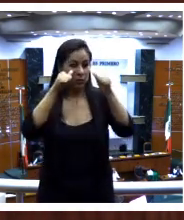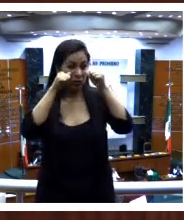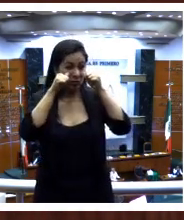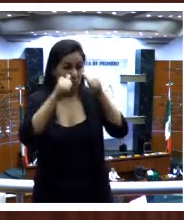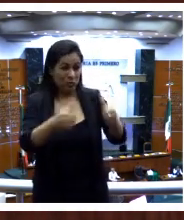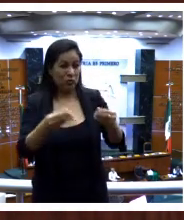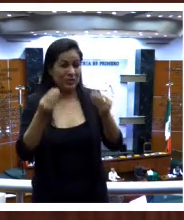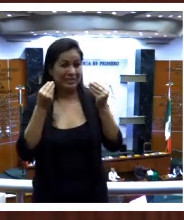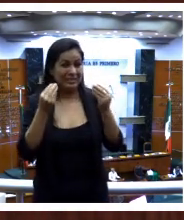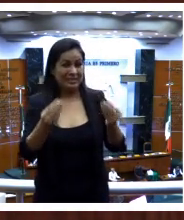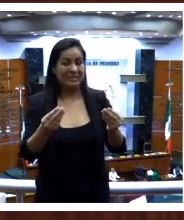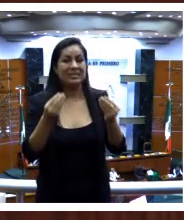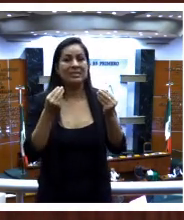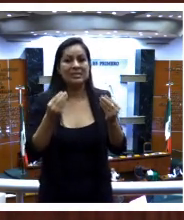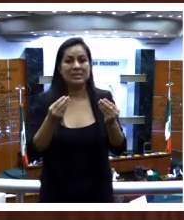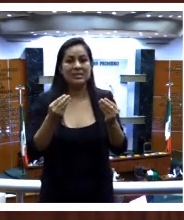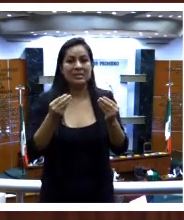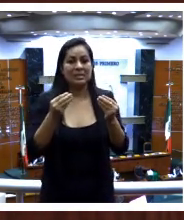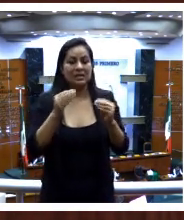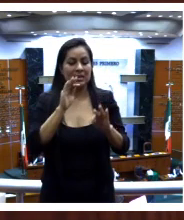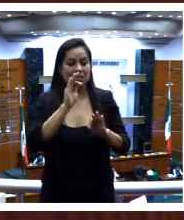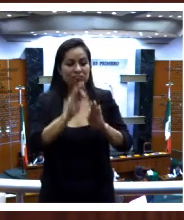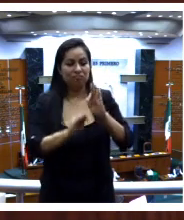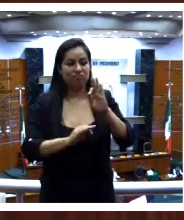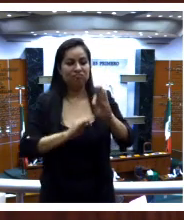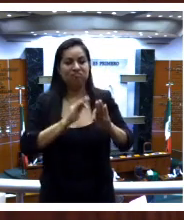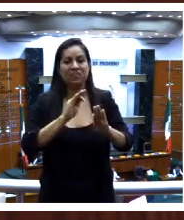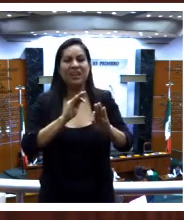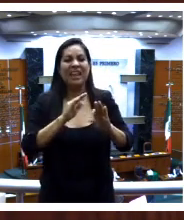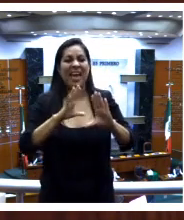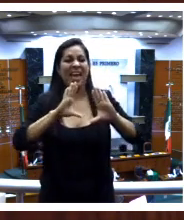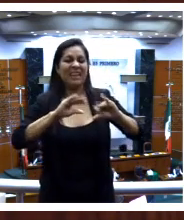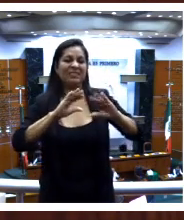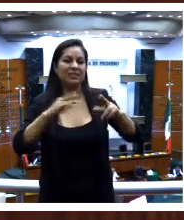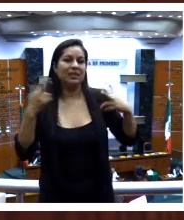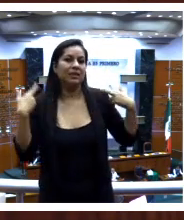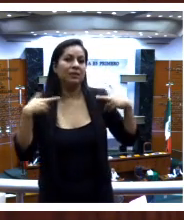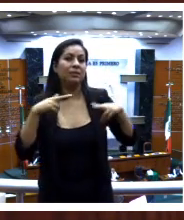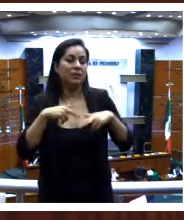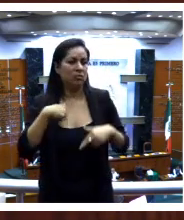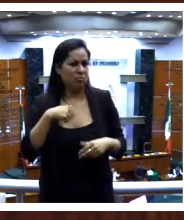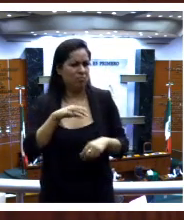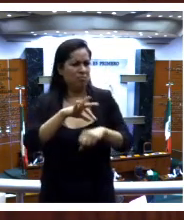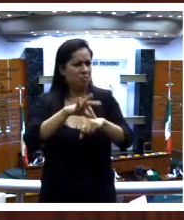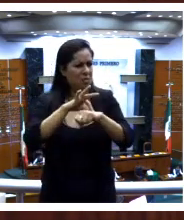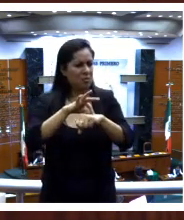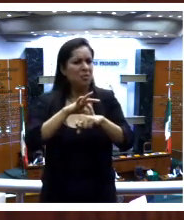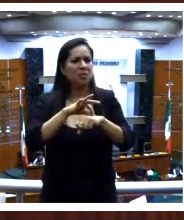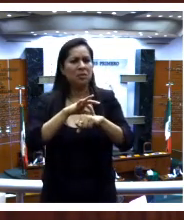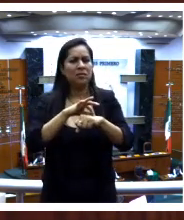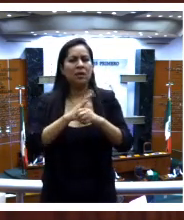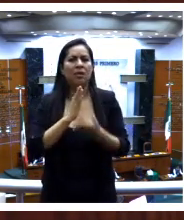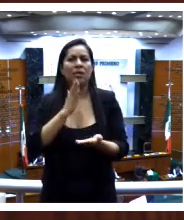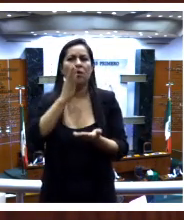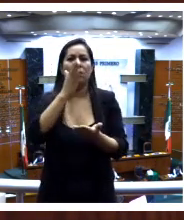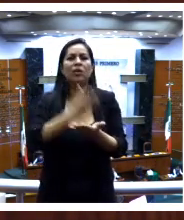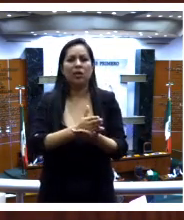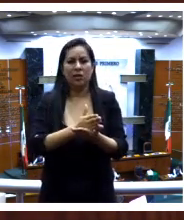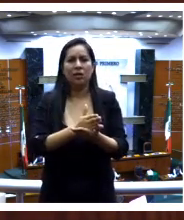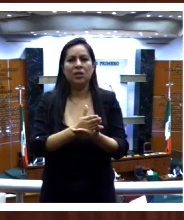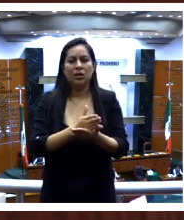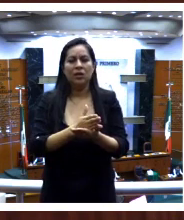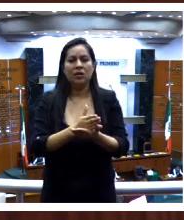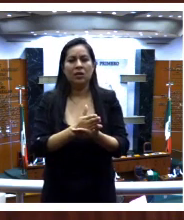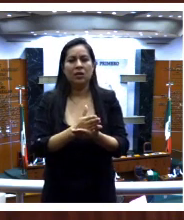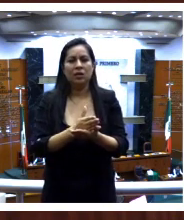atención en la formación docente. Me ha tocado a mí estar